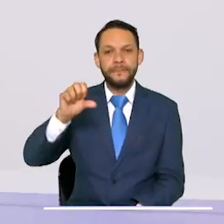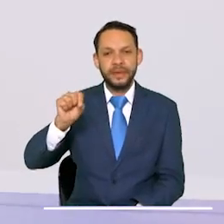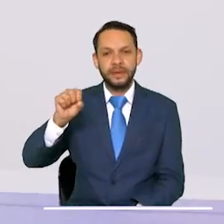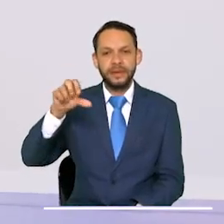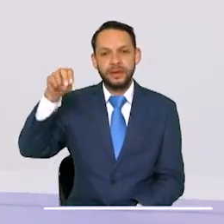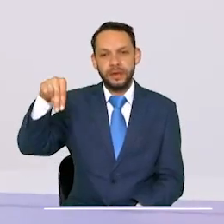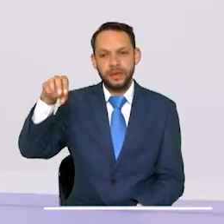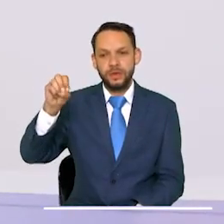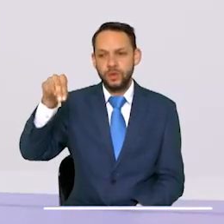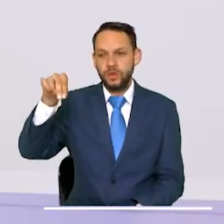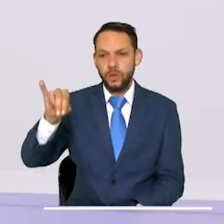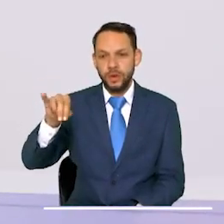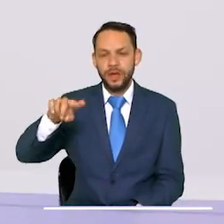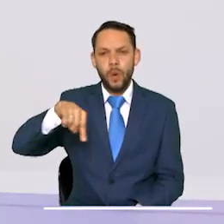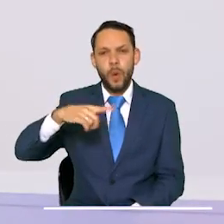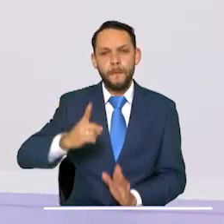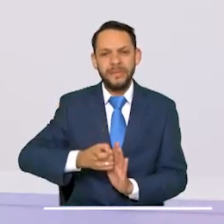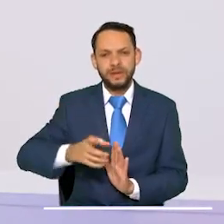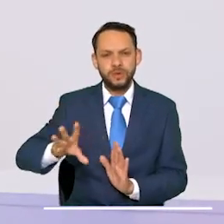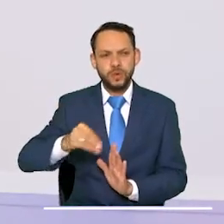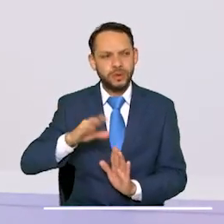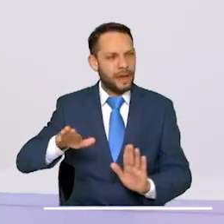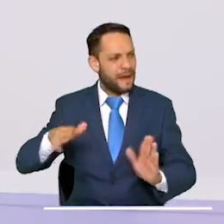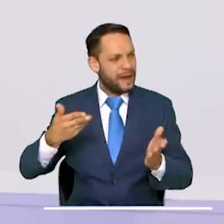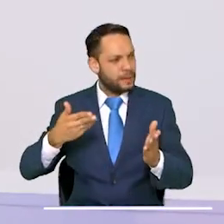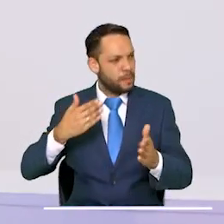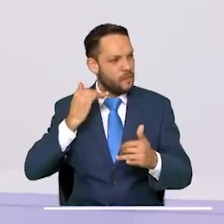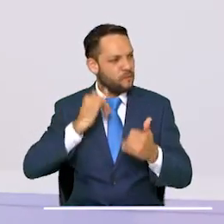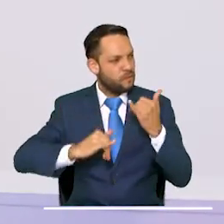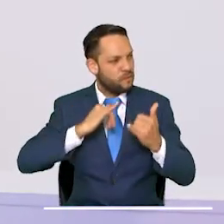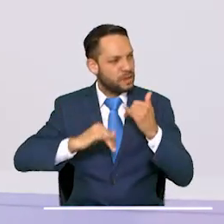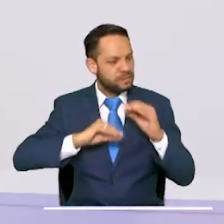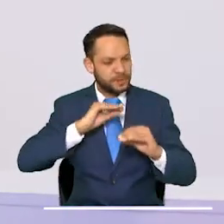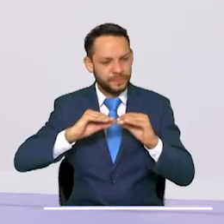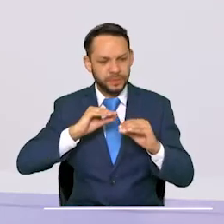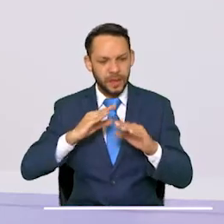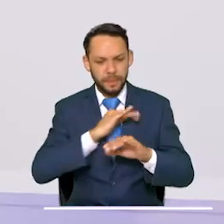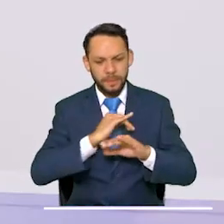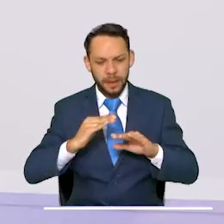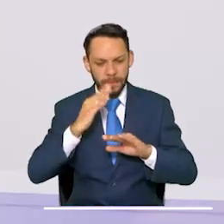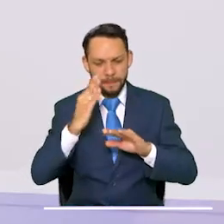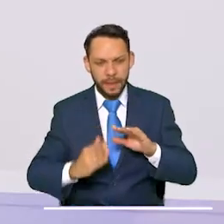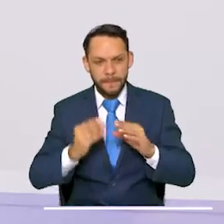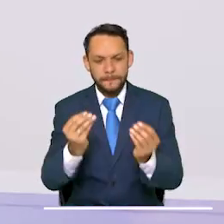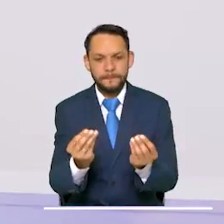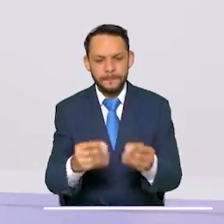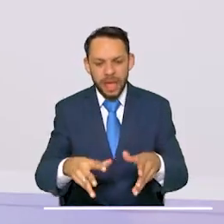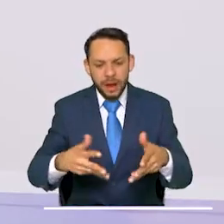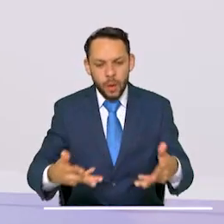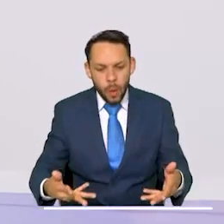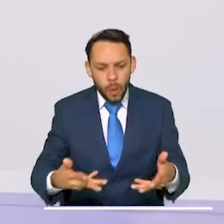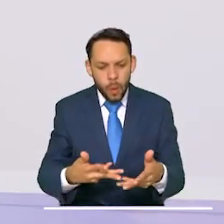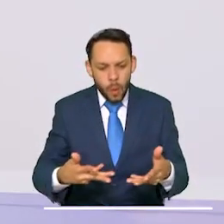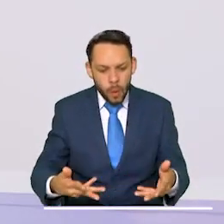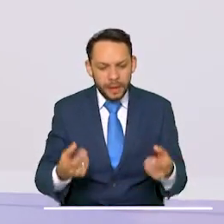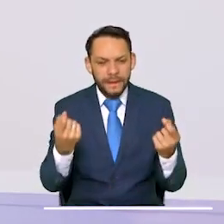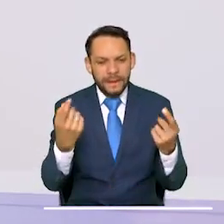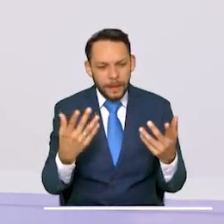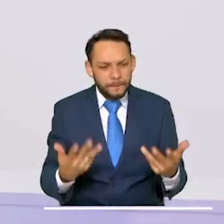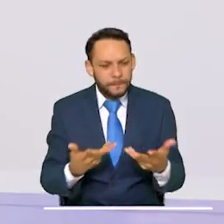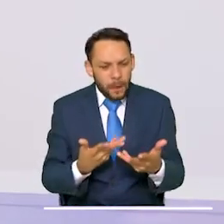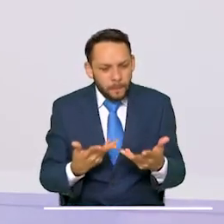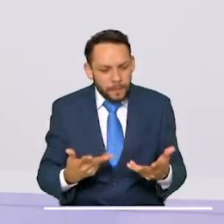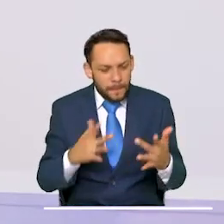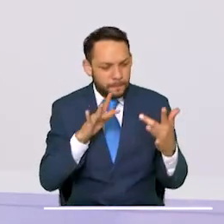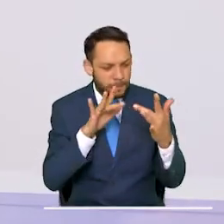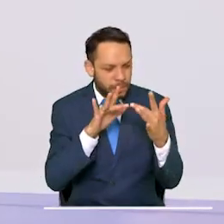decía que el noni servía para todo y finalmente terminó perdiéndose una posibilidad de entender una